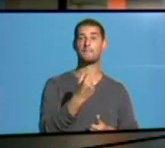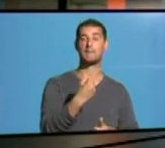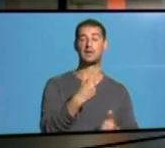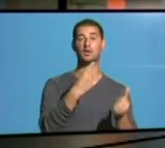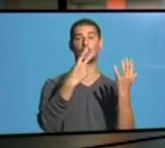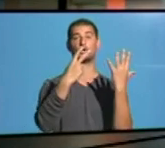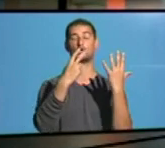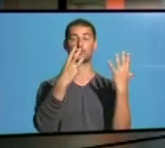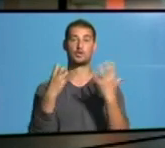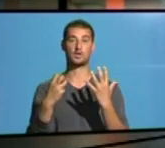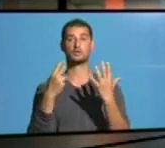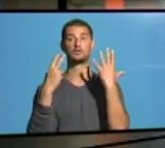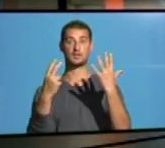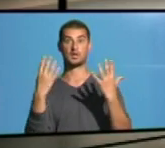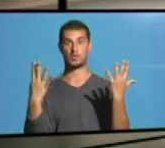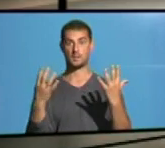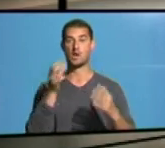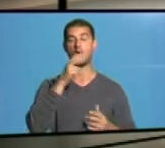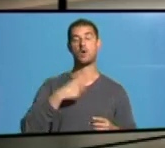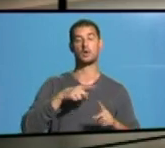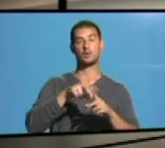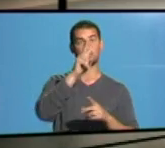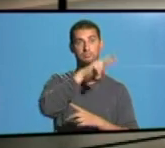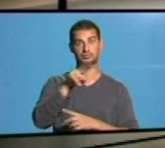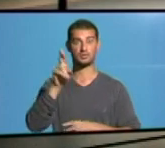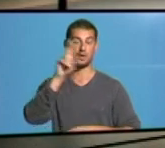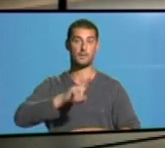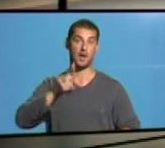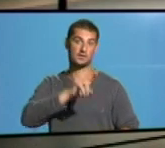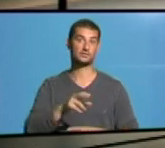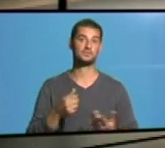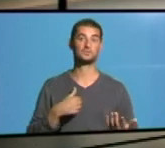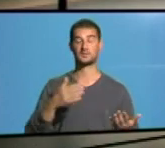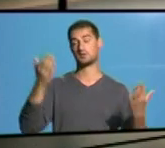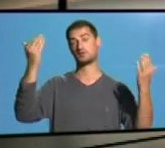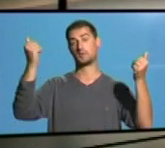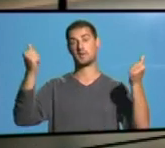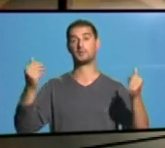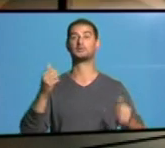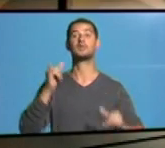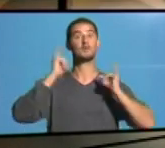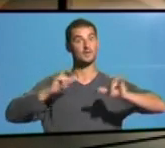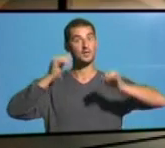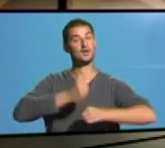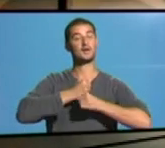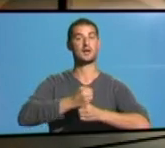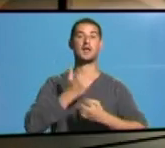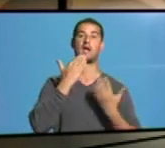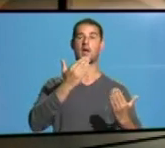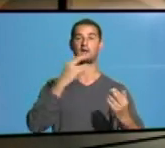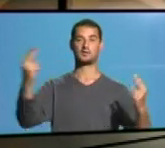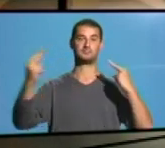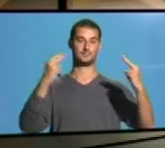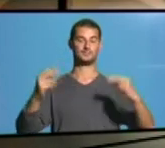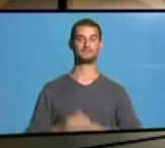1879. Con este repaso gráfico pola historia das patronais de Lugo, despedímonos. Que disfruten do San Froilán. Grazas por nos acompañar.